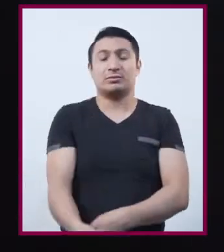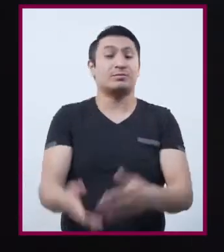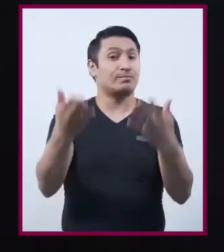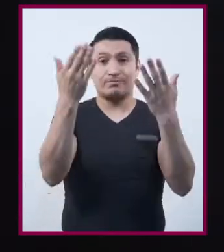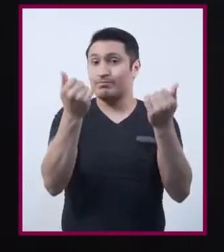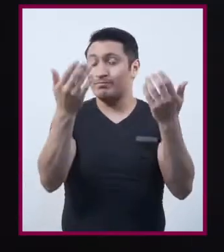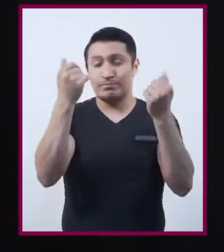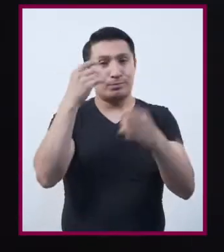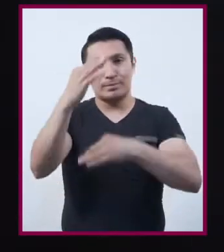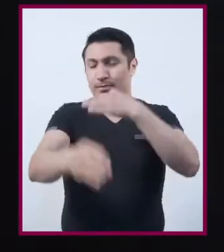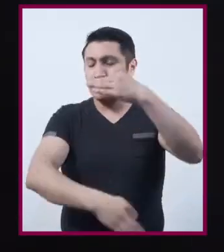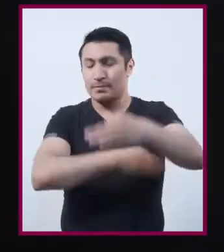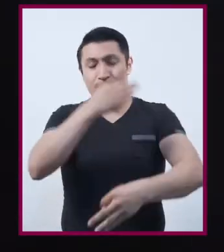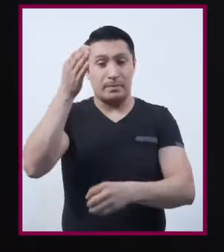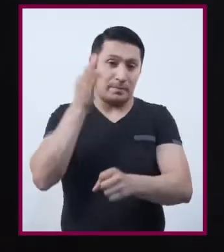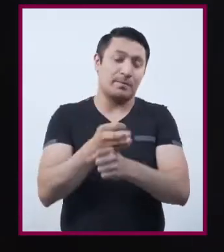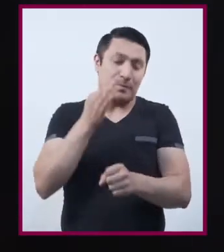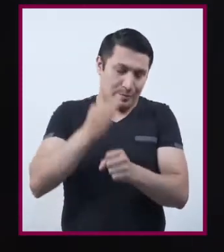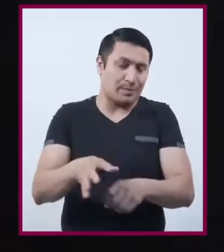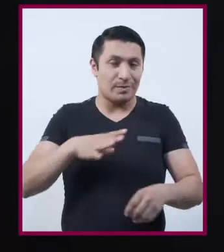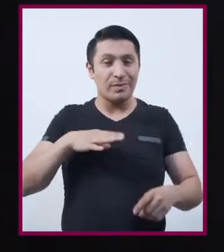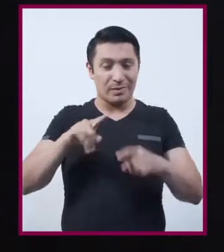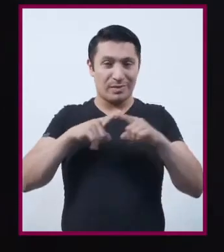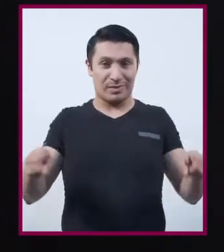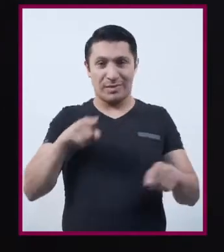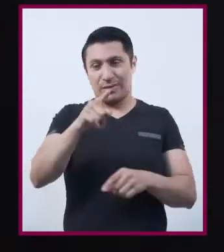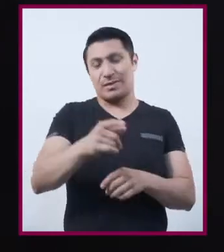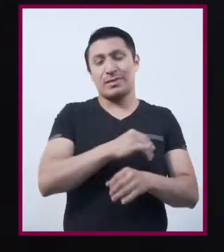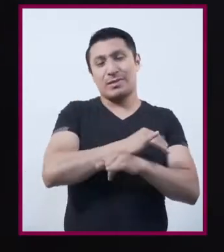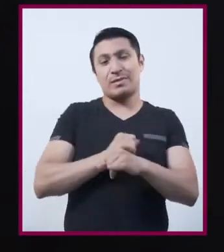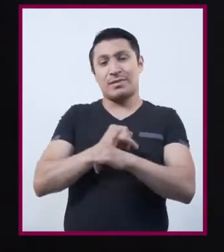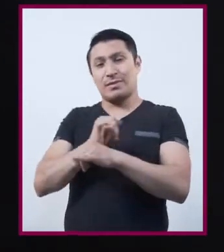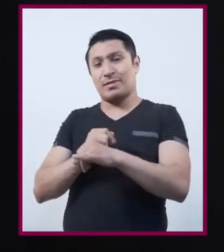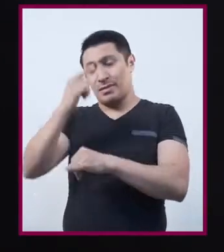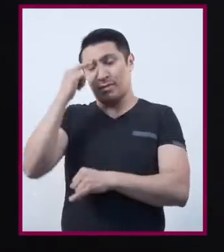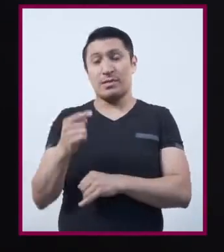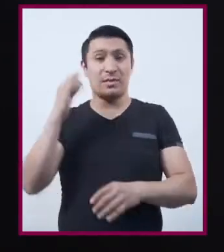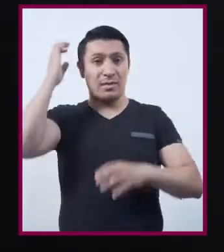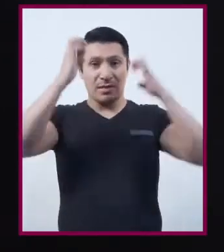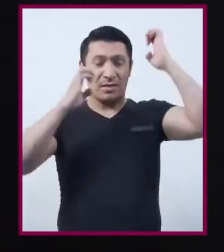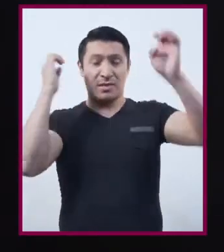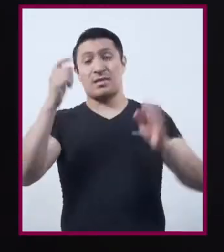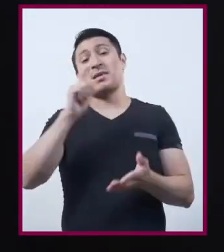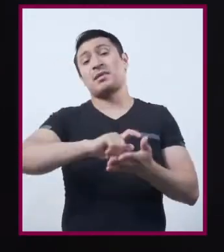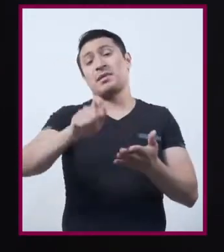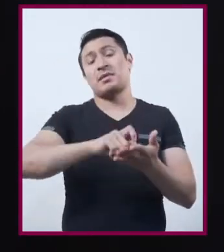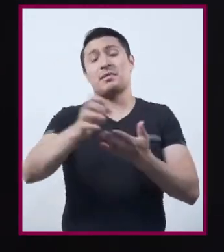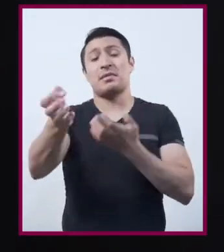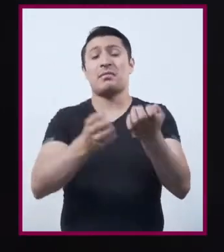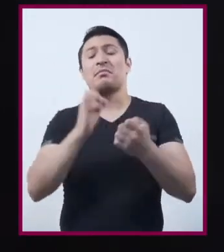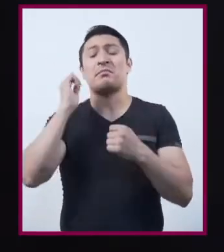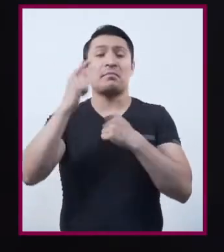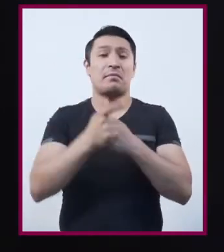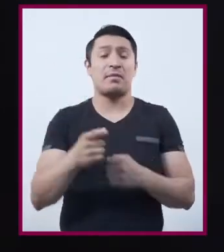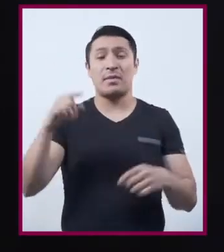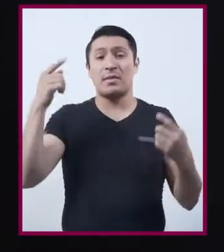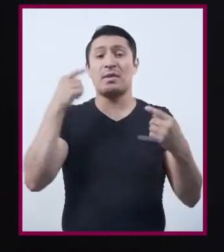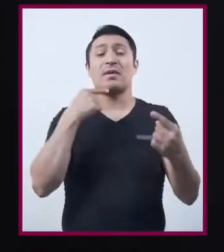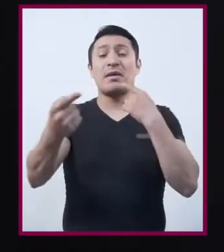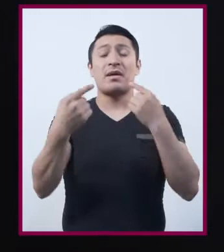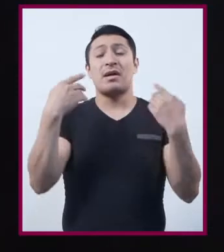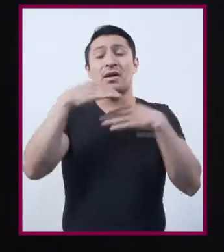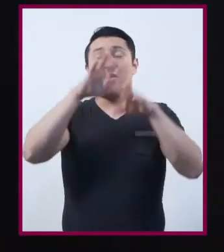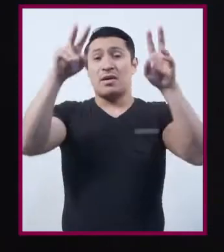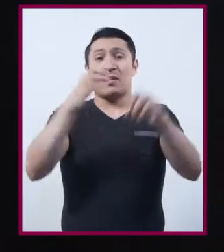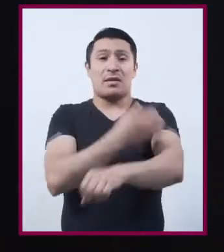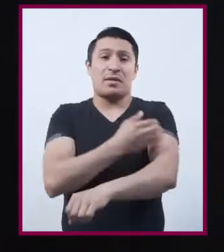no existían todas las fuentes que actualmente puedes consultar para preparar una exposición, escribir un ensayo o debatir sobre un tema